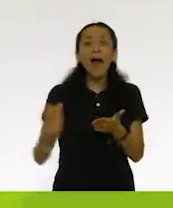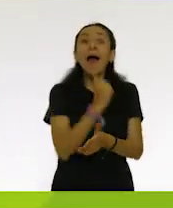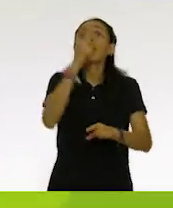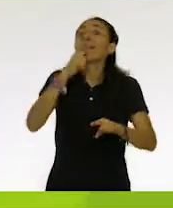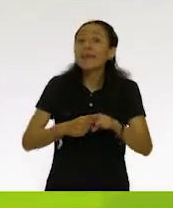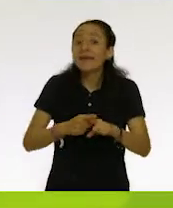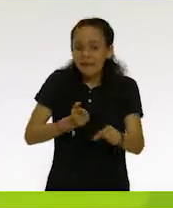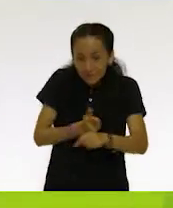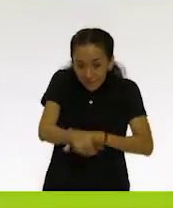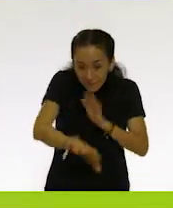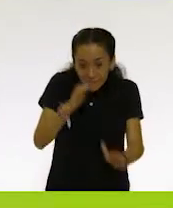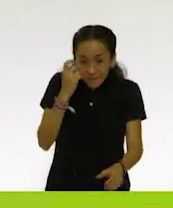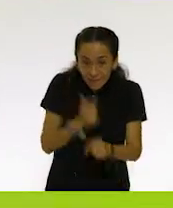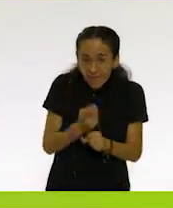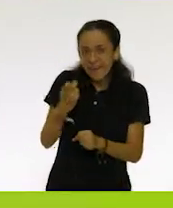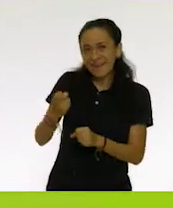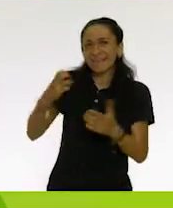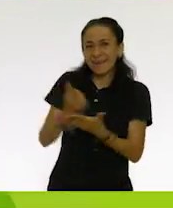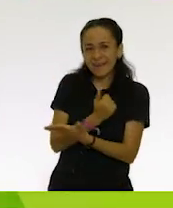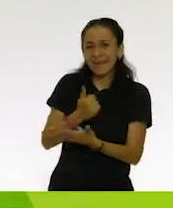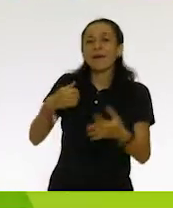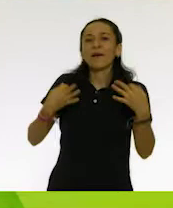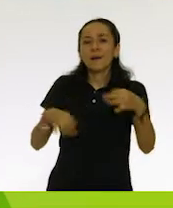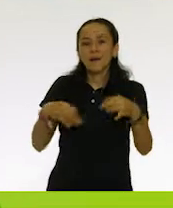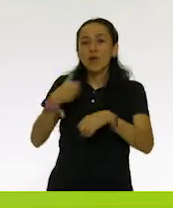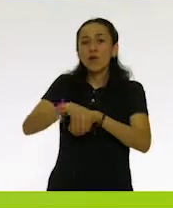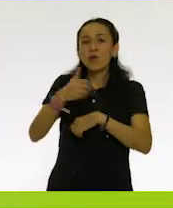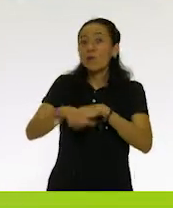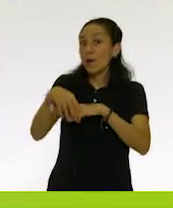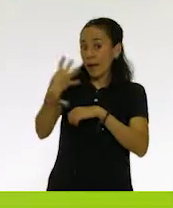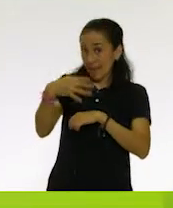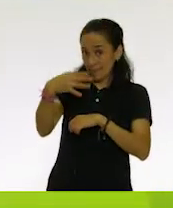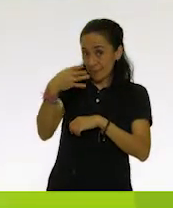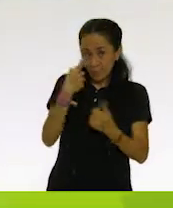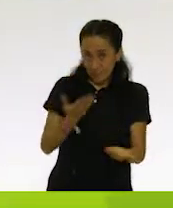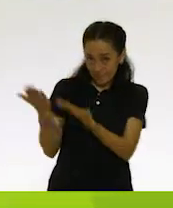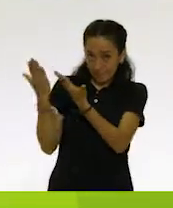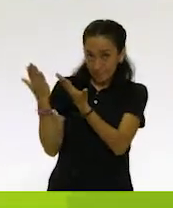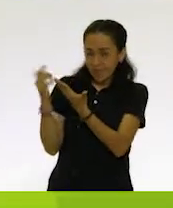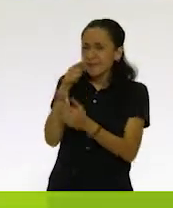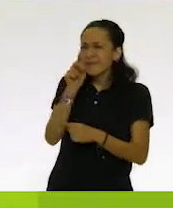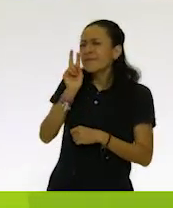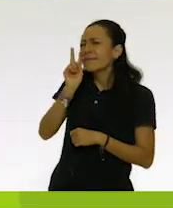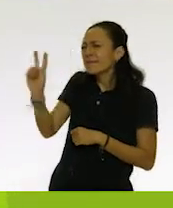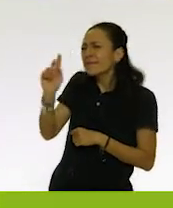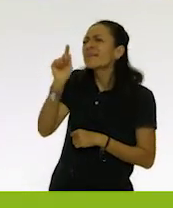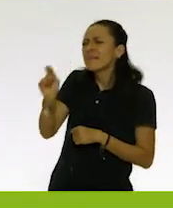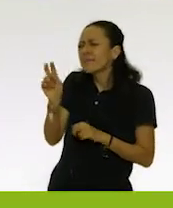14. Fíjate bien, ¿qué observas?